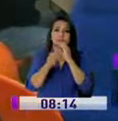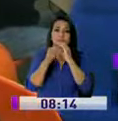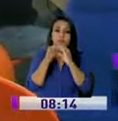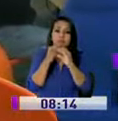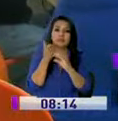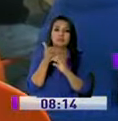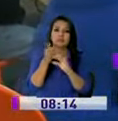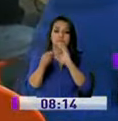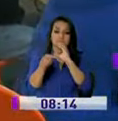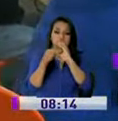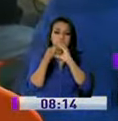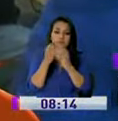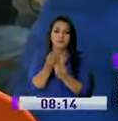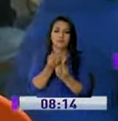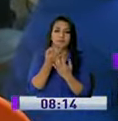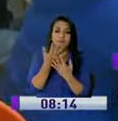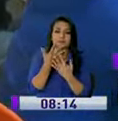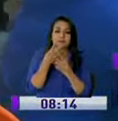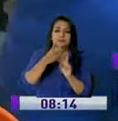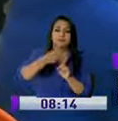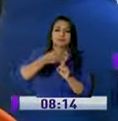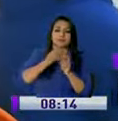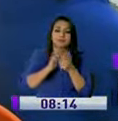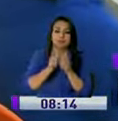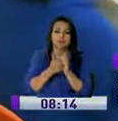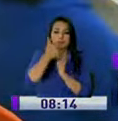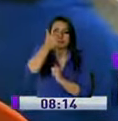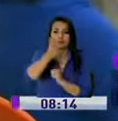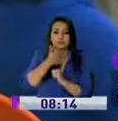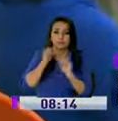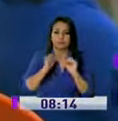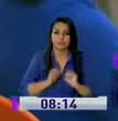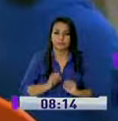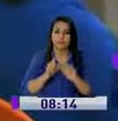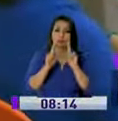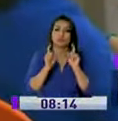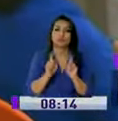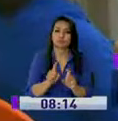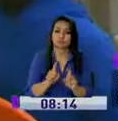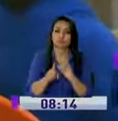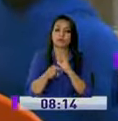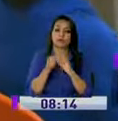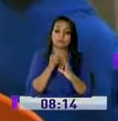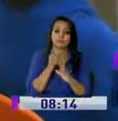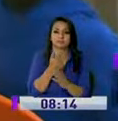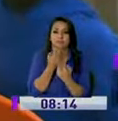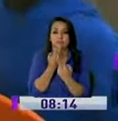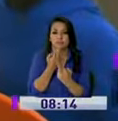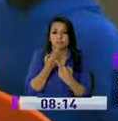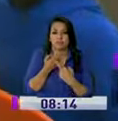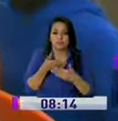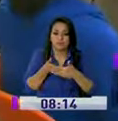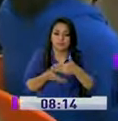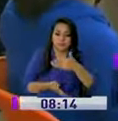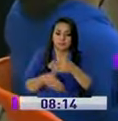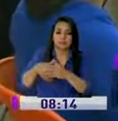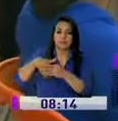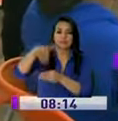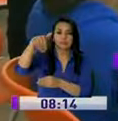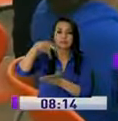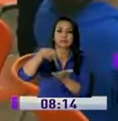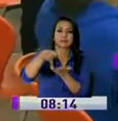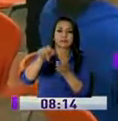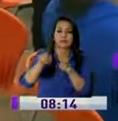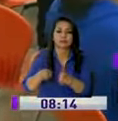misma pantalla a través de internet a cada ciudadano, y recibirán en su correo electrónico los documentos legales